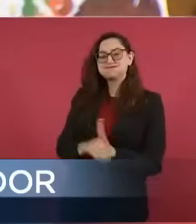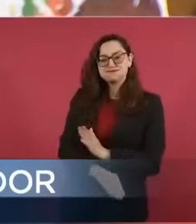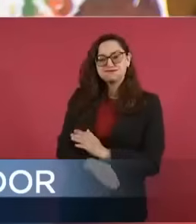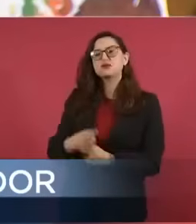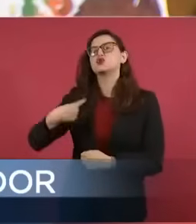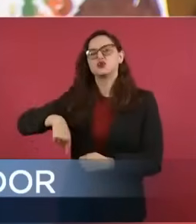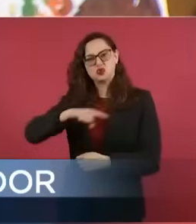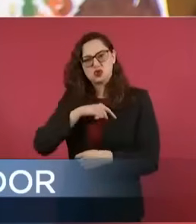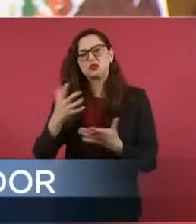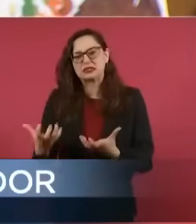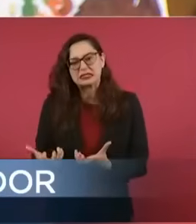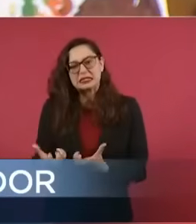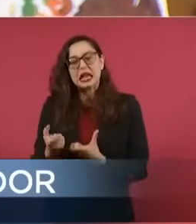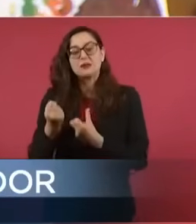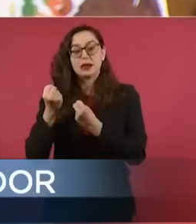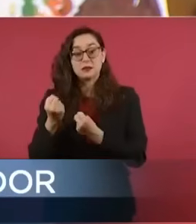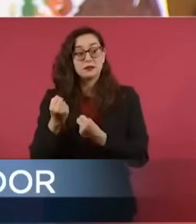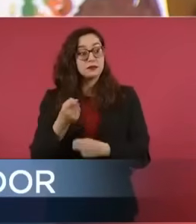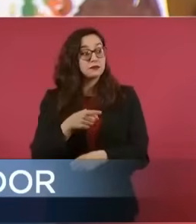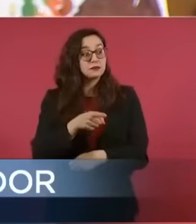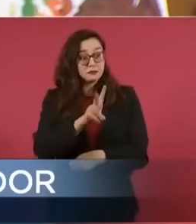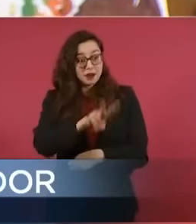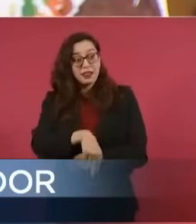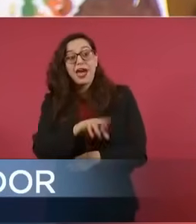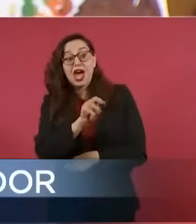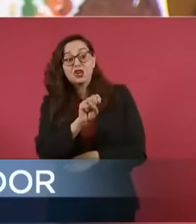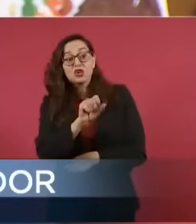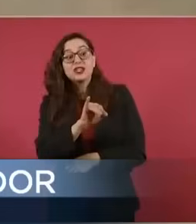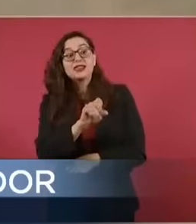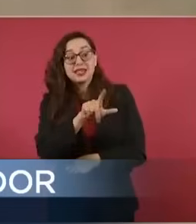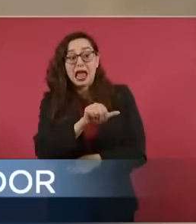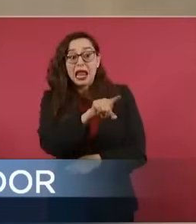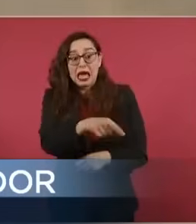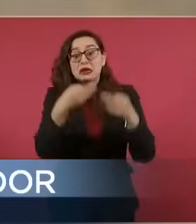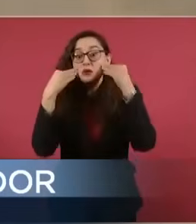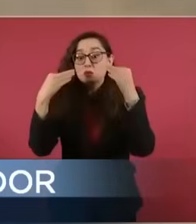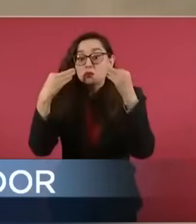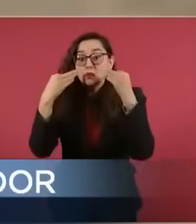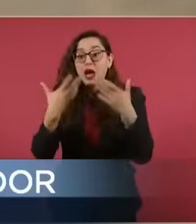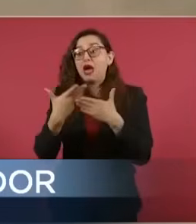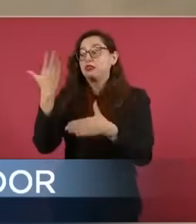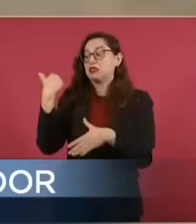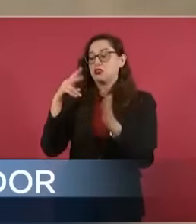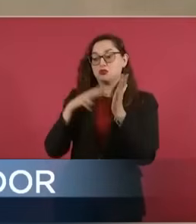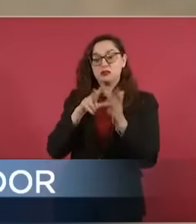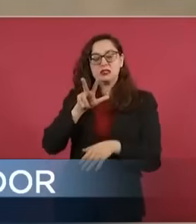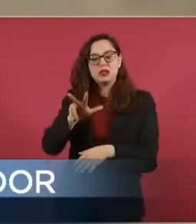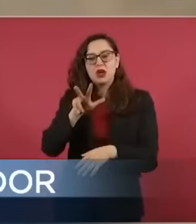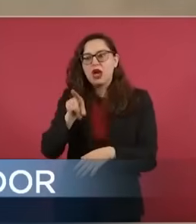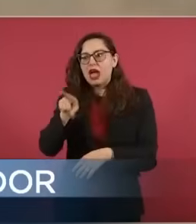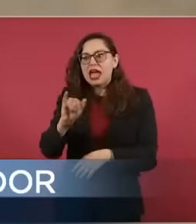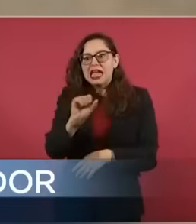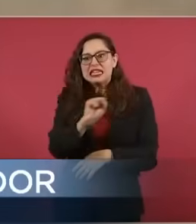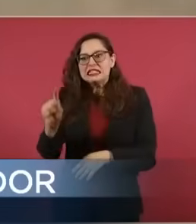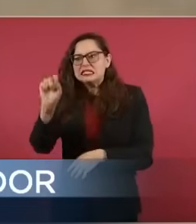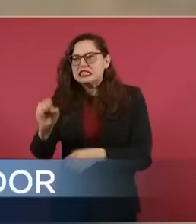al gobierno, ¿verdad, Rosa Isela? Cuando llegamos al gobierno, hasta las camillas